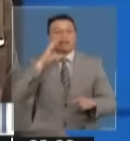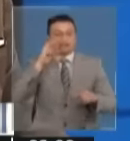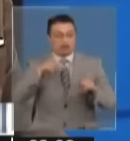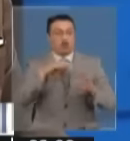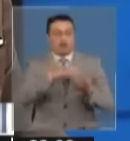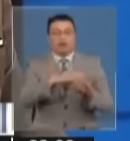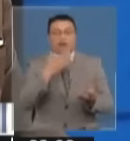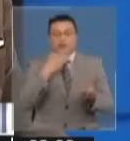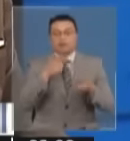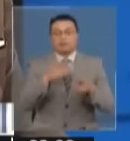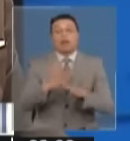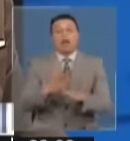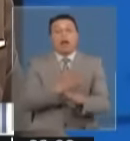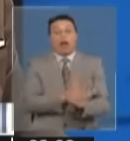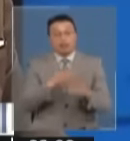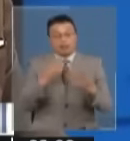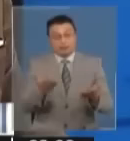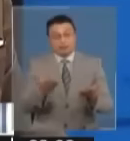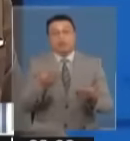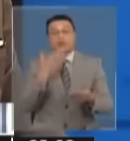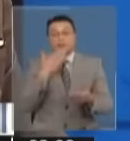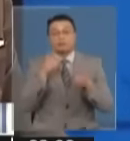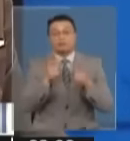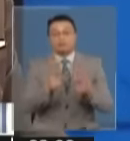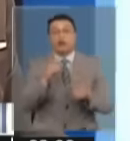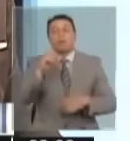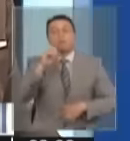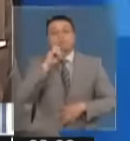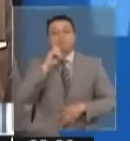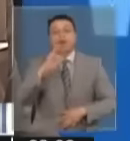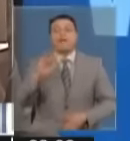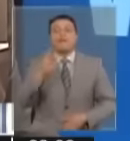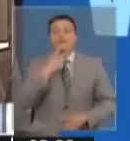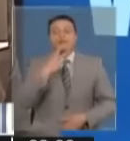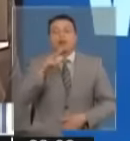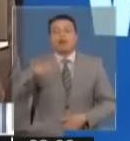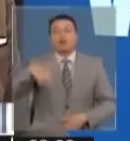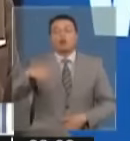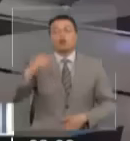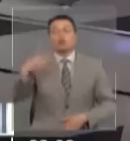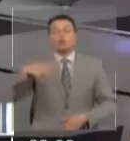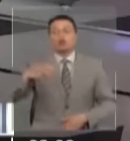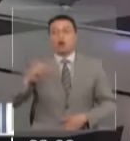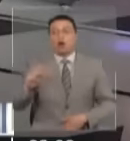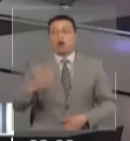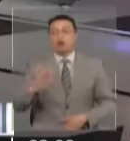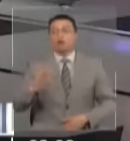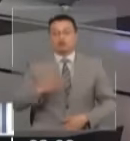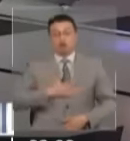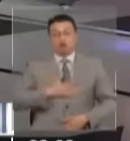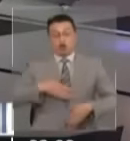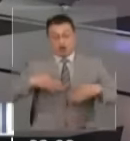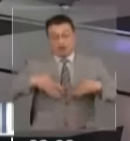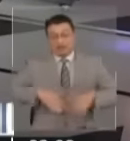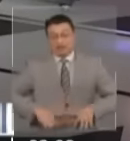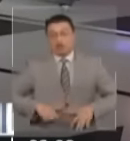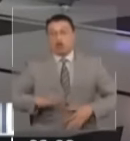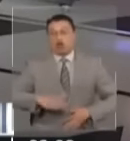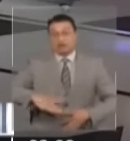de ir a la nota, antes, brevemente, ¿quiénes viven en Ñuñoa de los que están aquí? Yo, nacido, criado